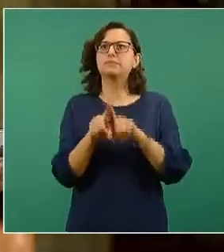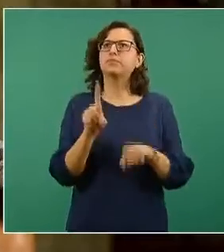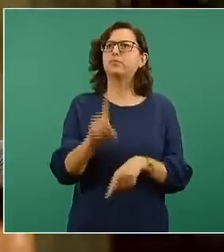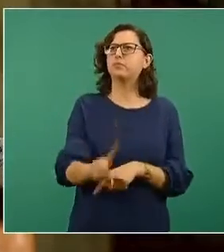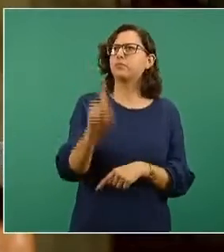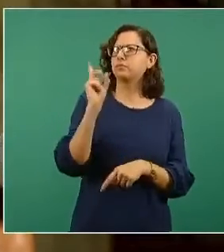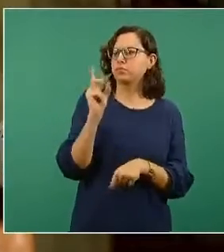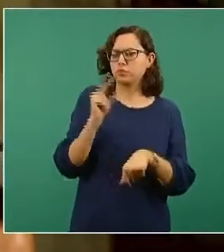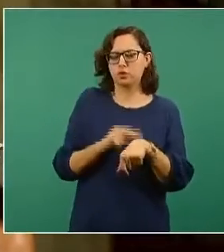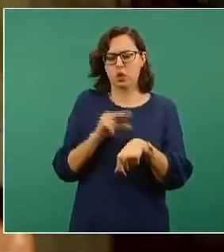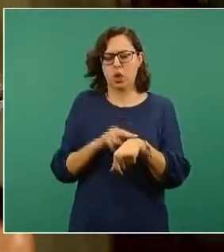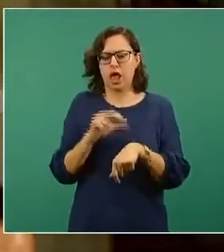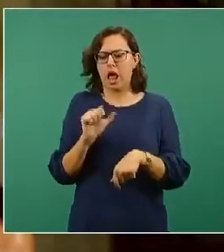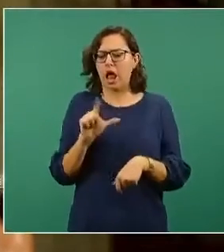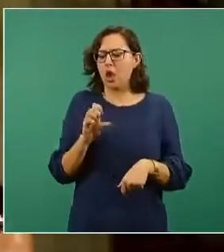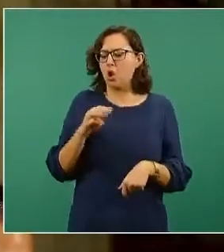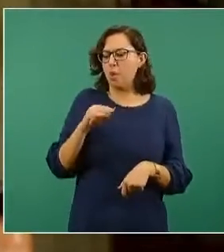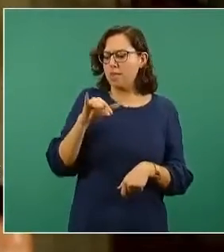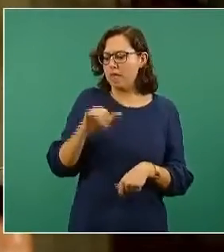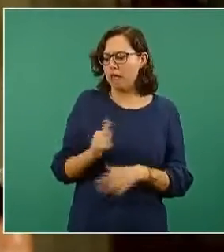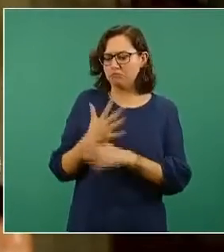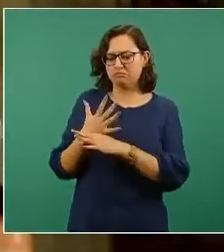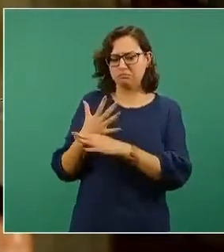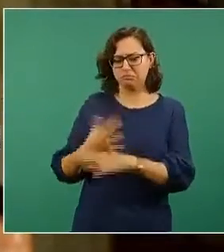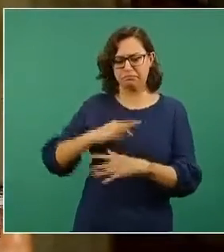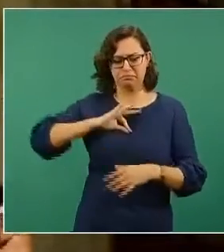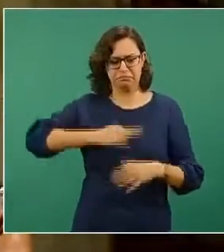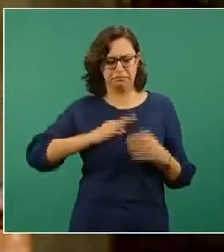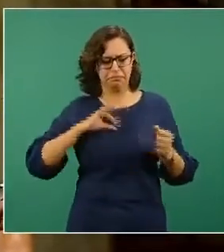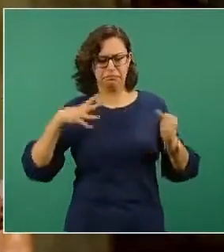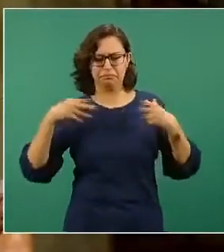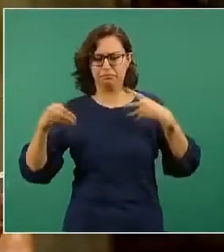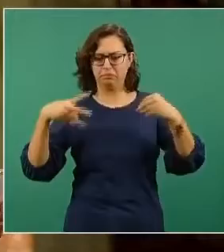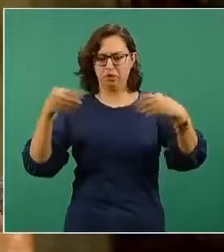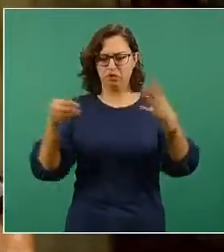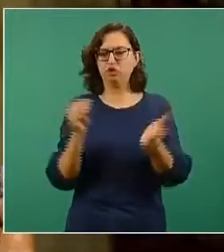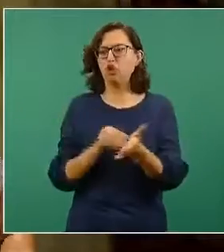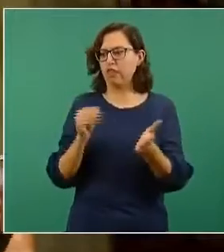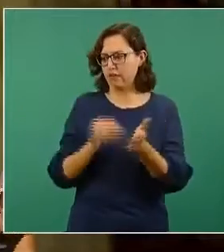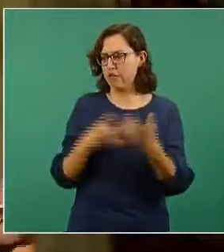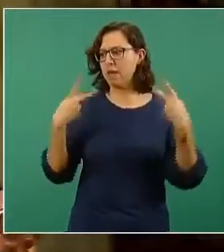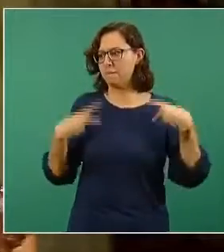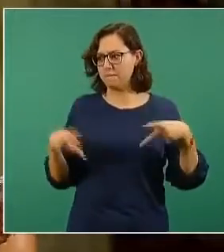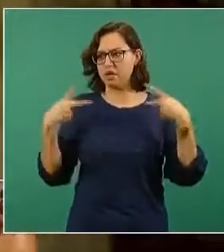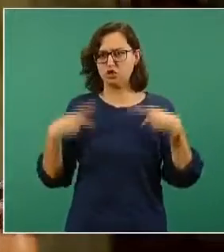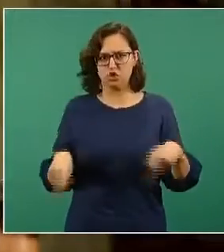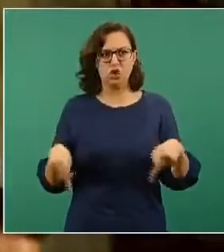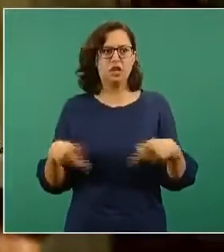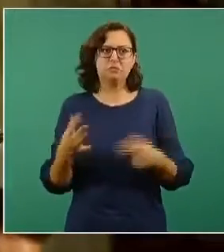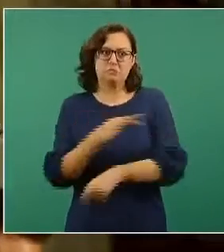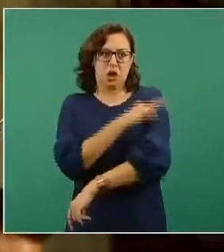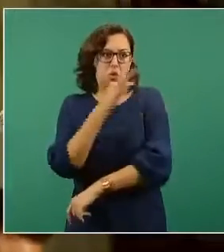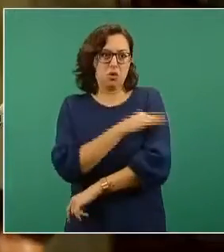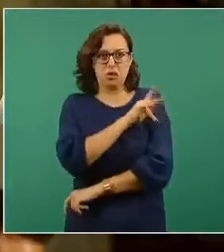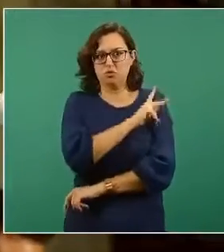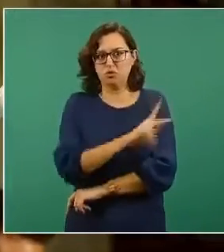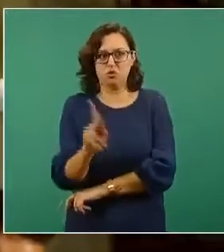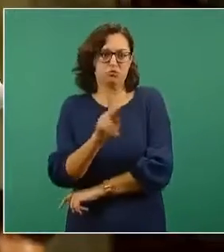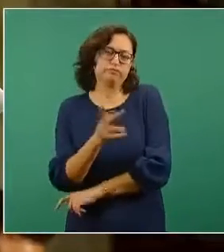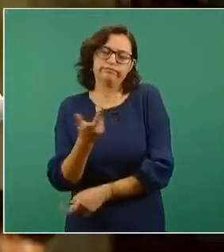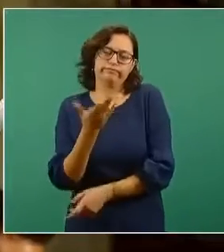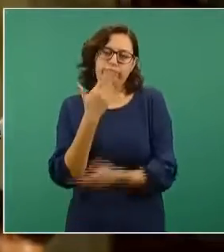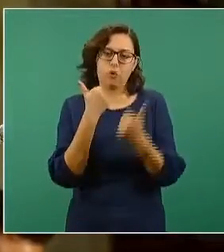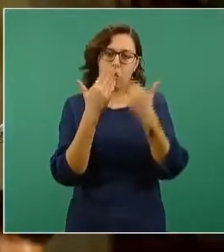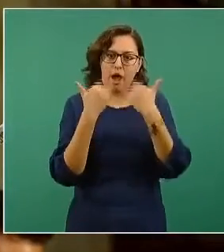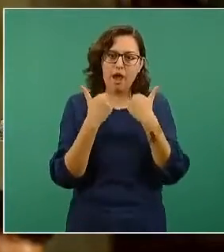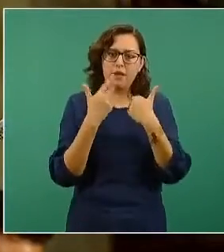dice que bueno, la infección se mantiene, pues porque tiene a quien infectar, no hay suficientes vacunados, ¿no? Entonces,